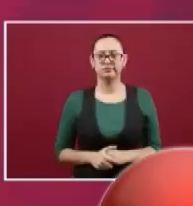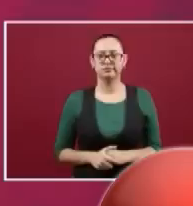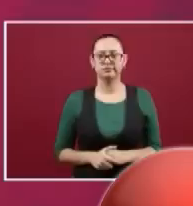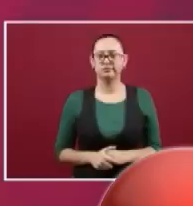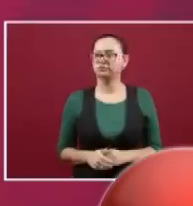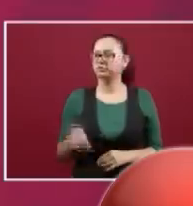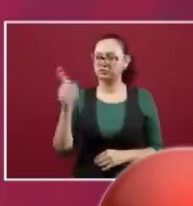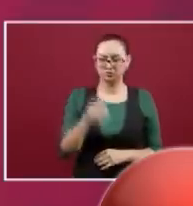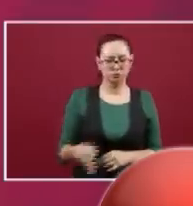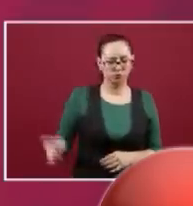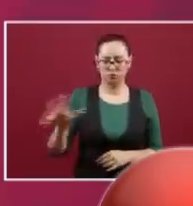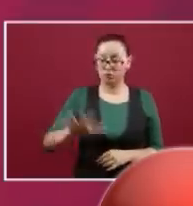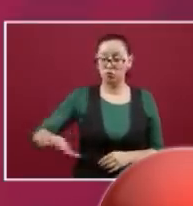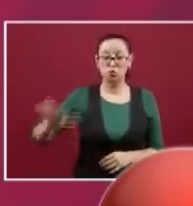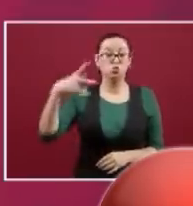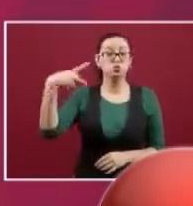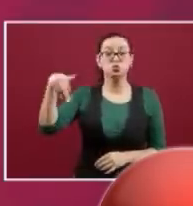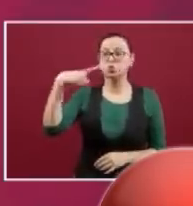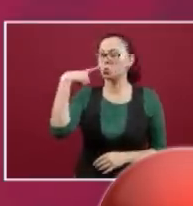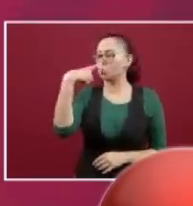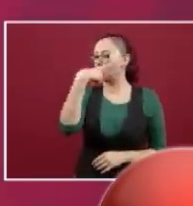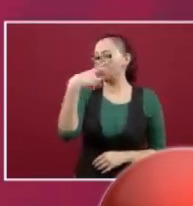de los ciudadanos. Mi postura es